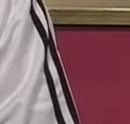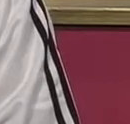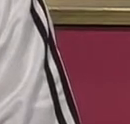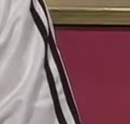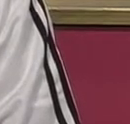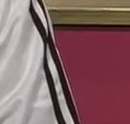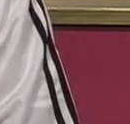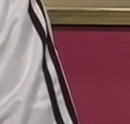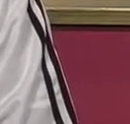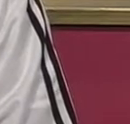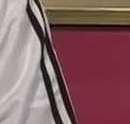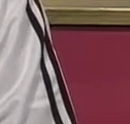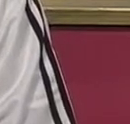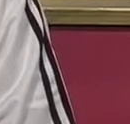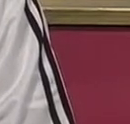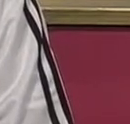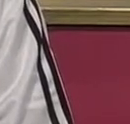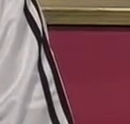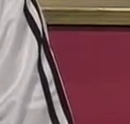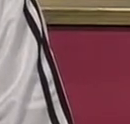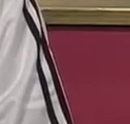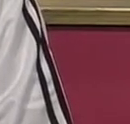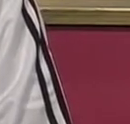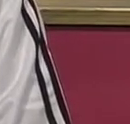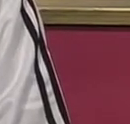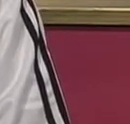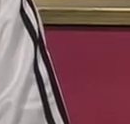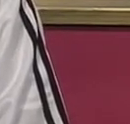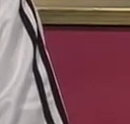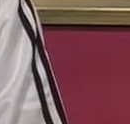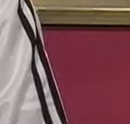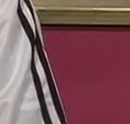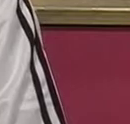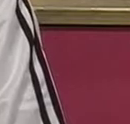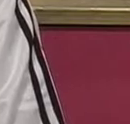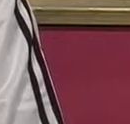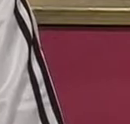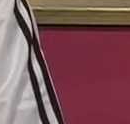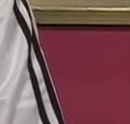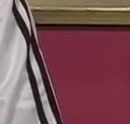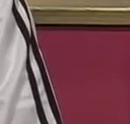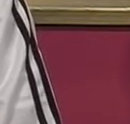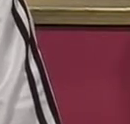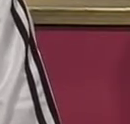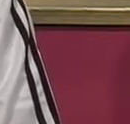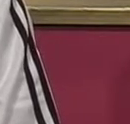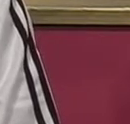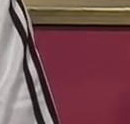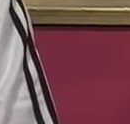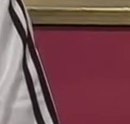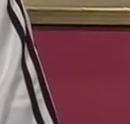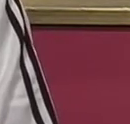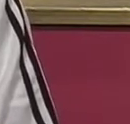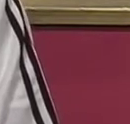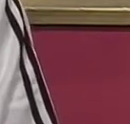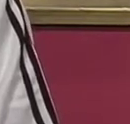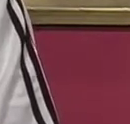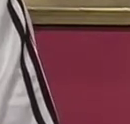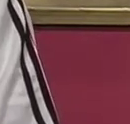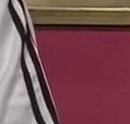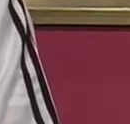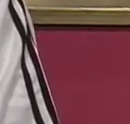vosotros con las maravillas prodigios y señales que Dios hizo entre vosotros por medio de él como vosotros mismos